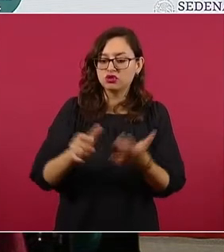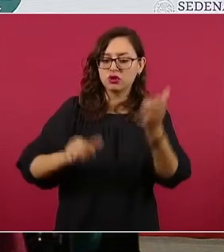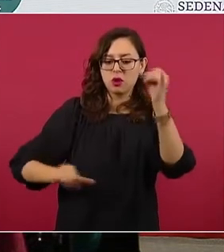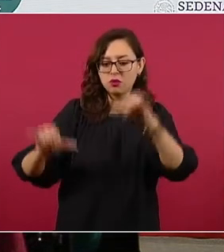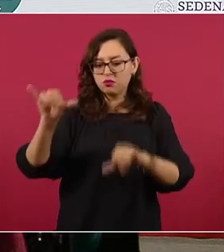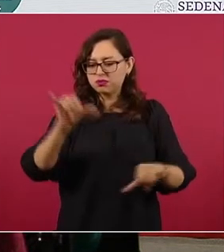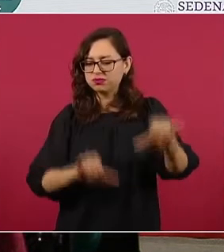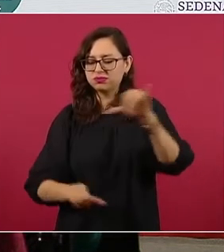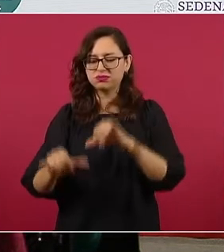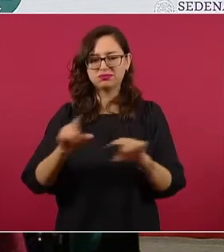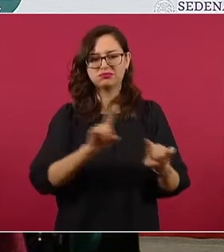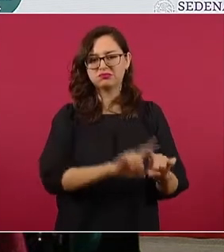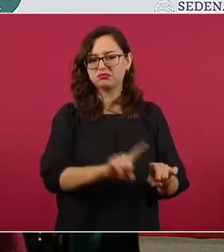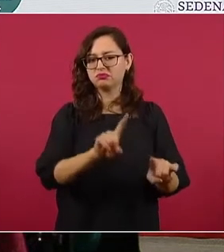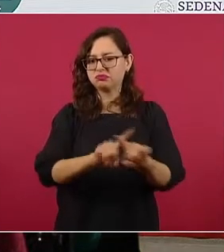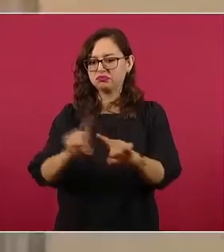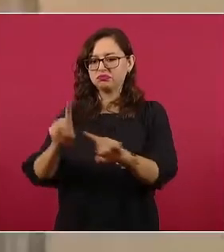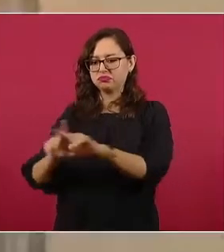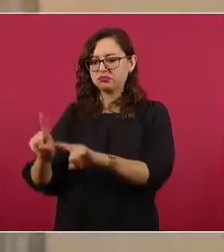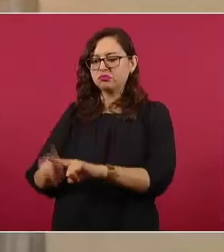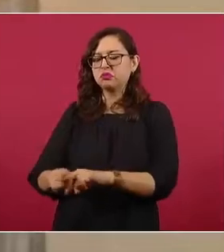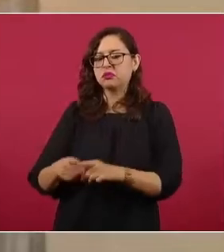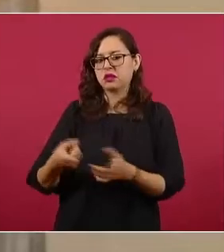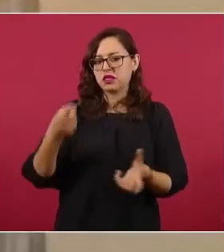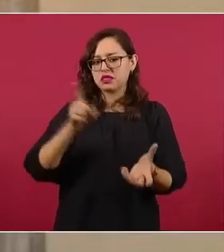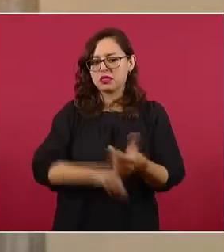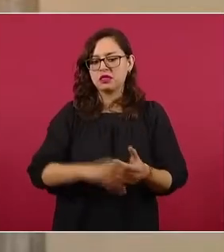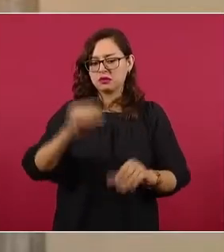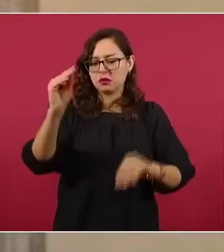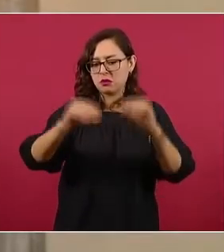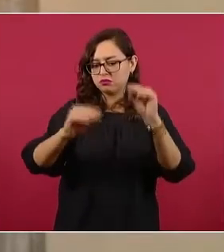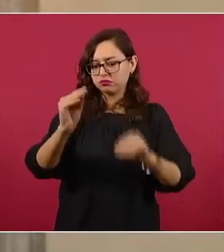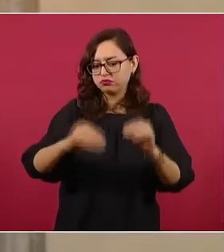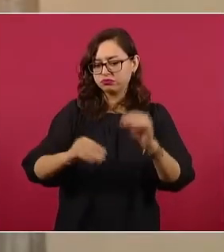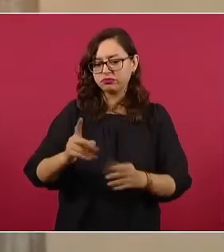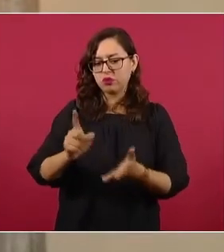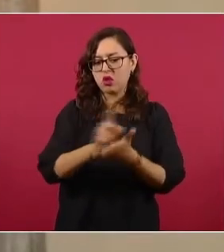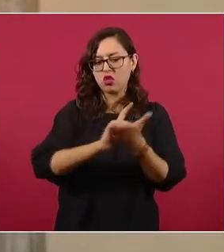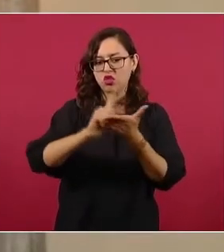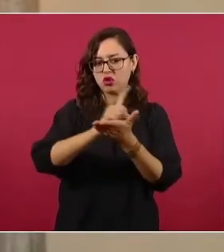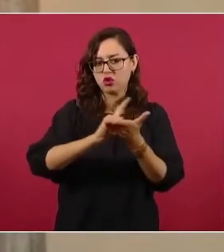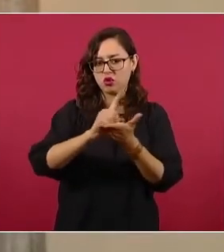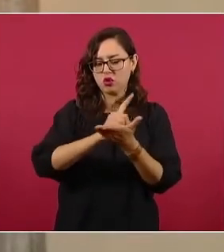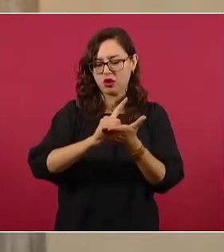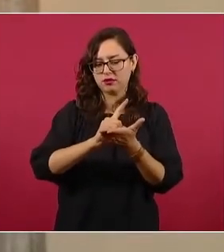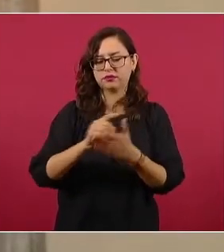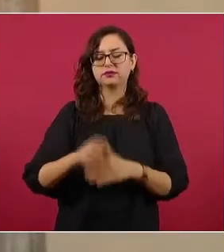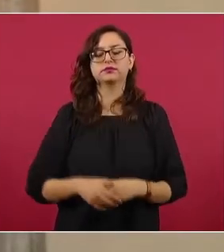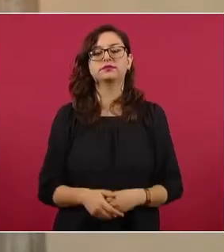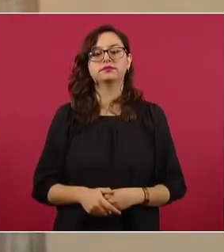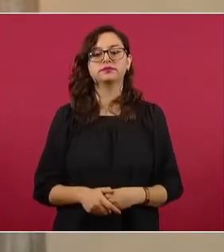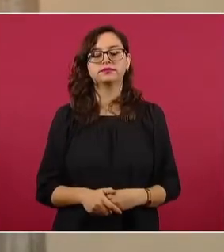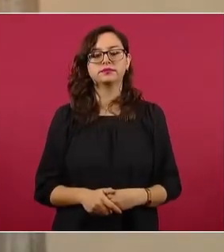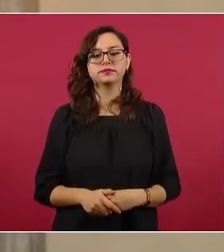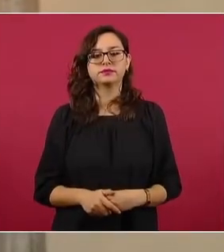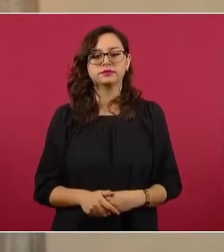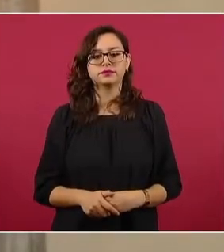y otros precursores que sirven para la elaboración de dosis de drogas sintéticas. Siguiente.